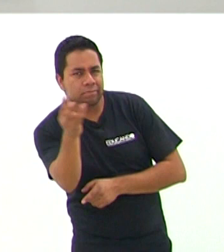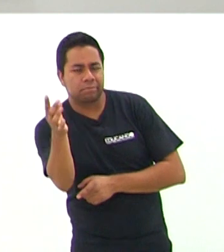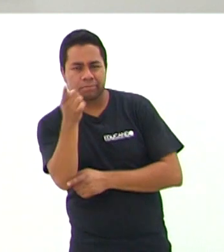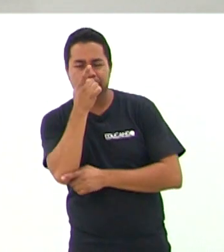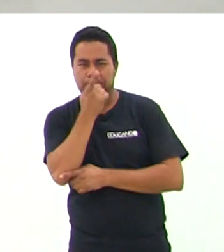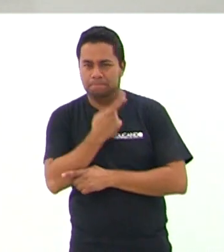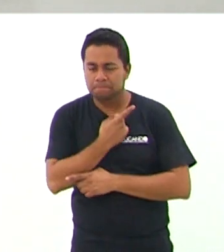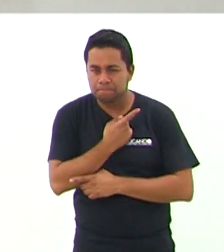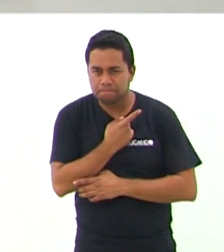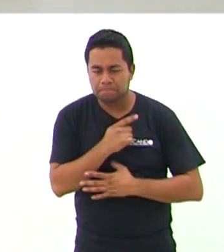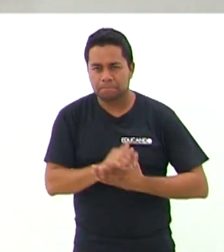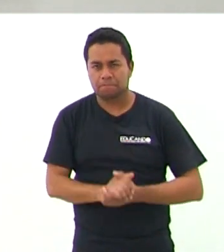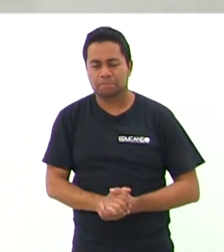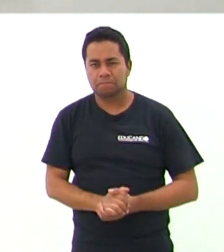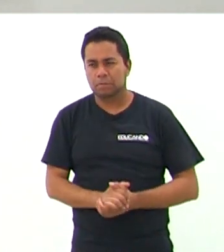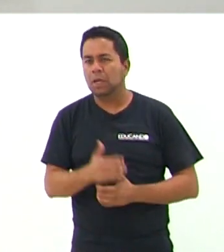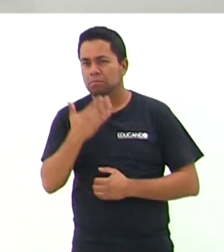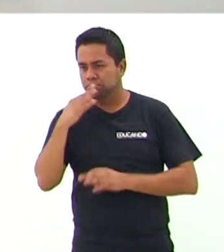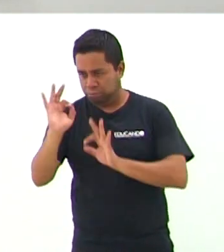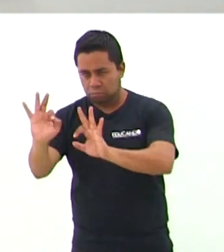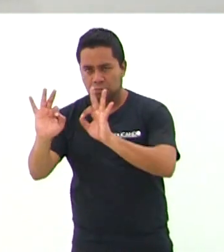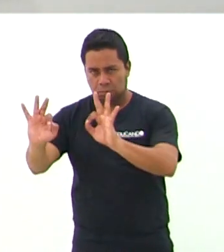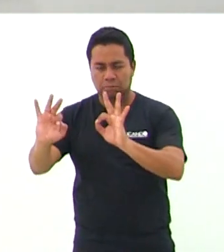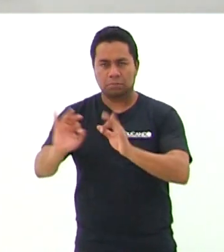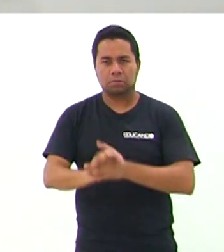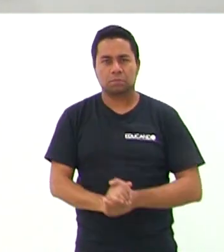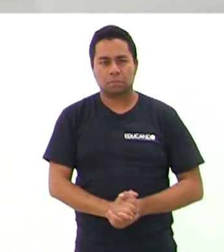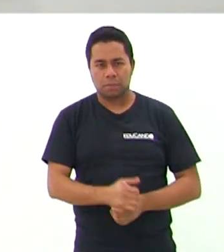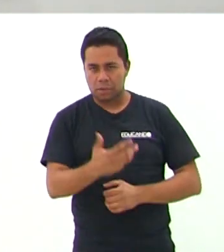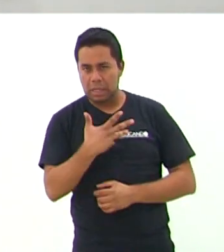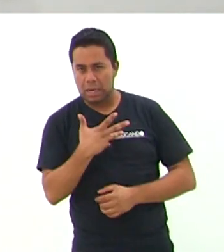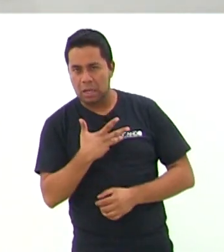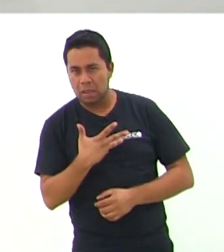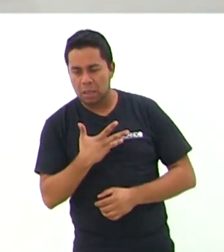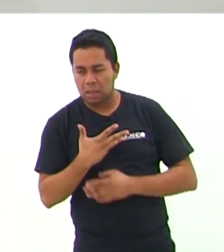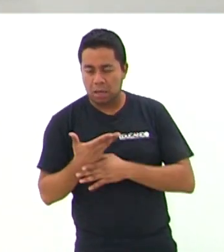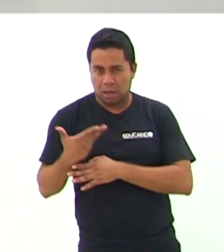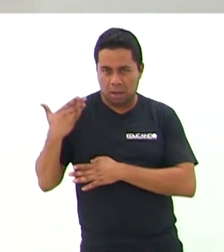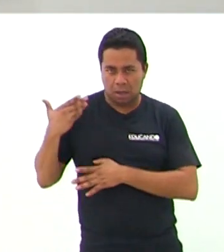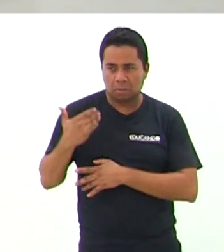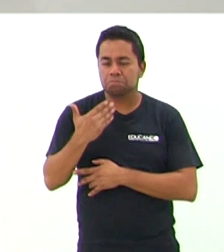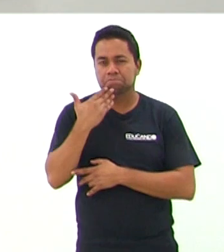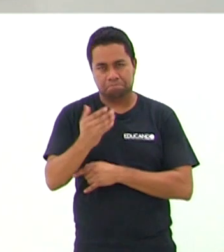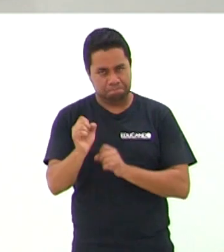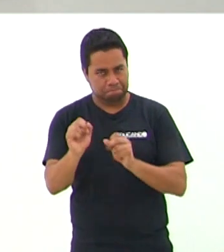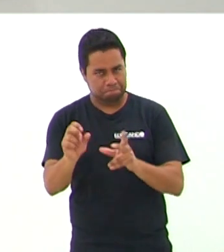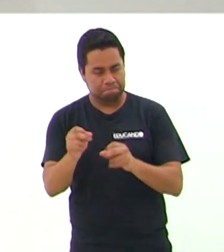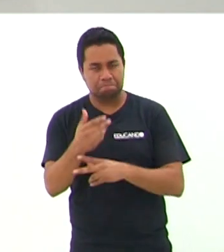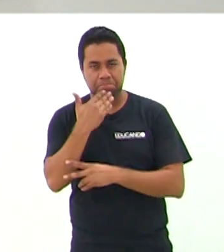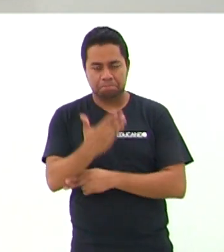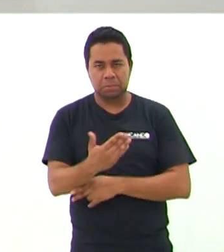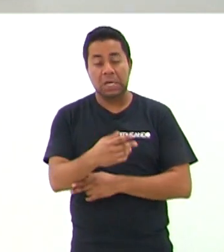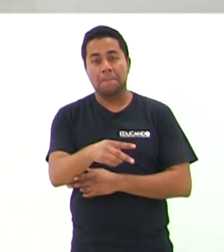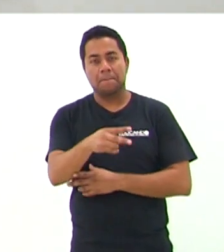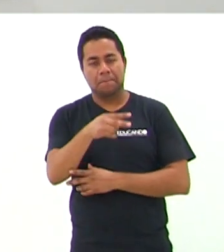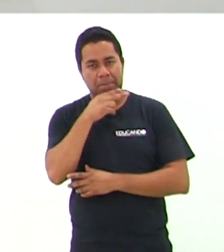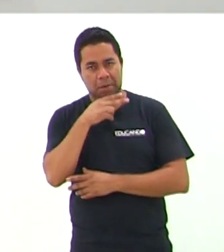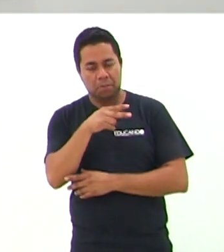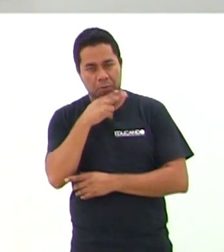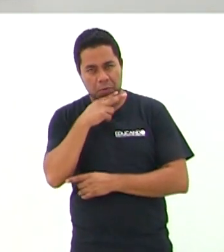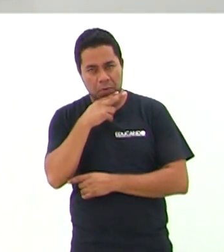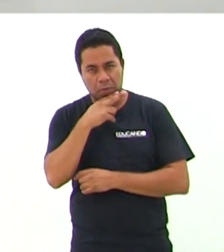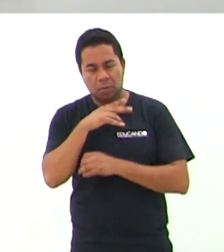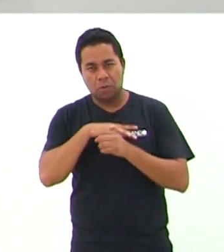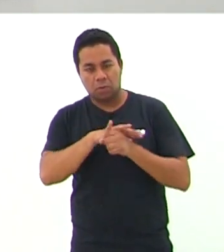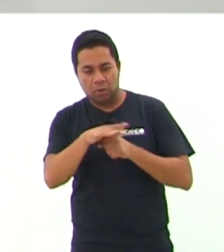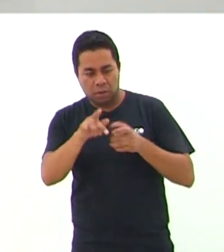dicen, bien, tenía, ok, bien. El verbo que